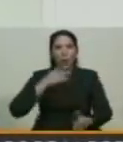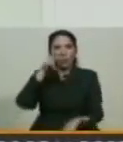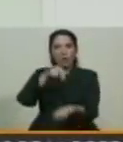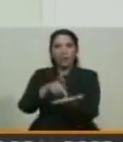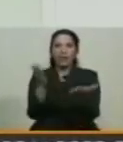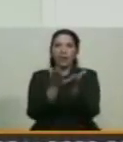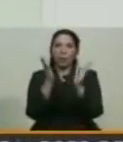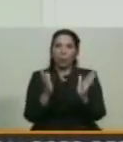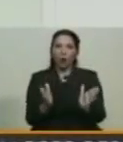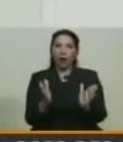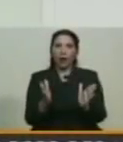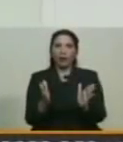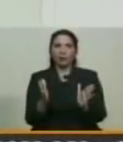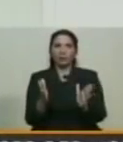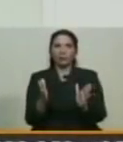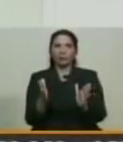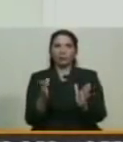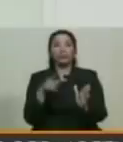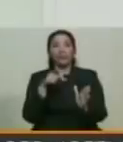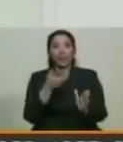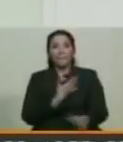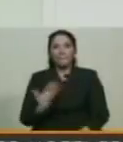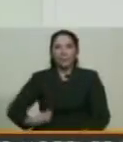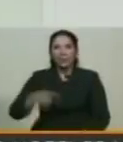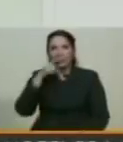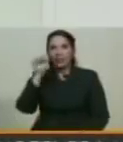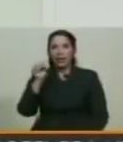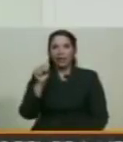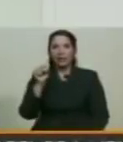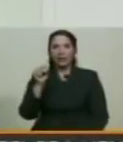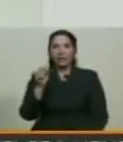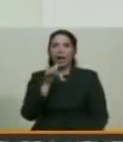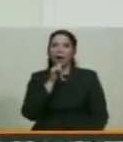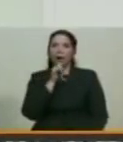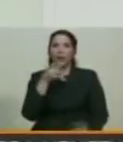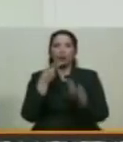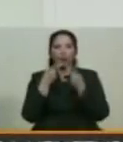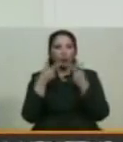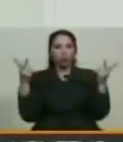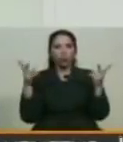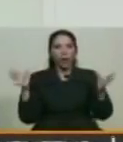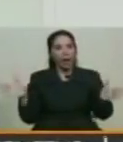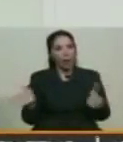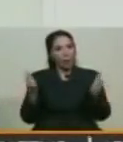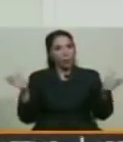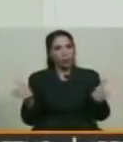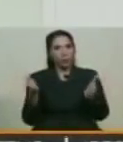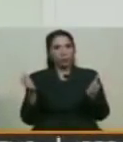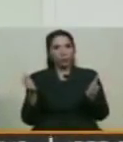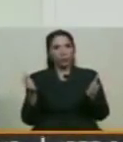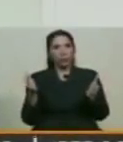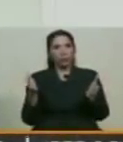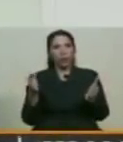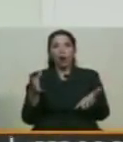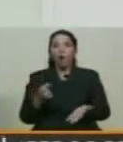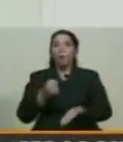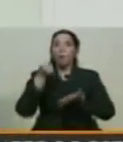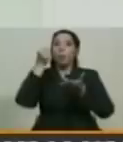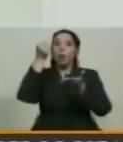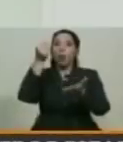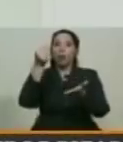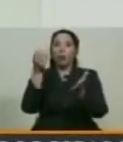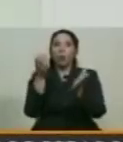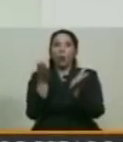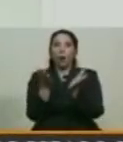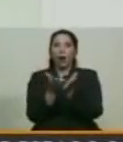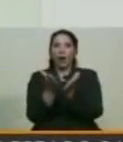escuela. De hecho, el presidente ha anunciado como motivación un bono único de escolaridad que